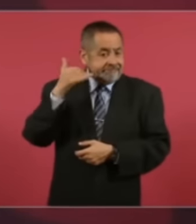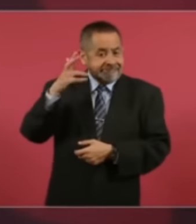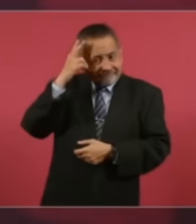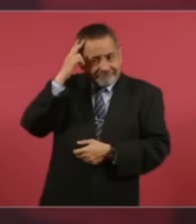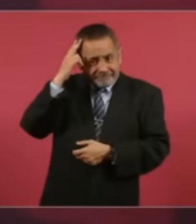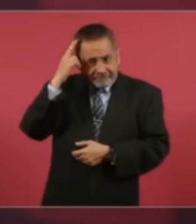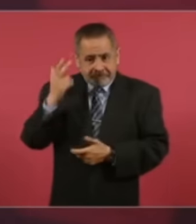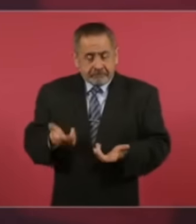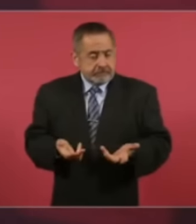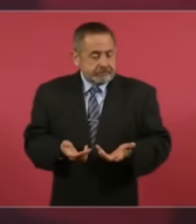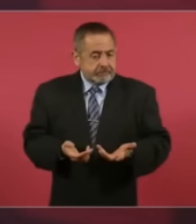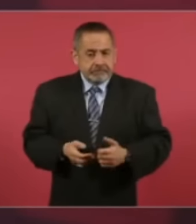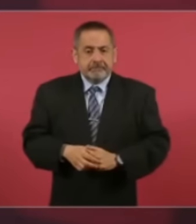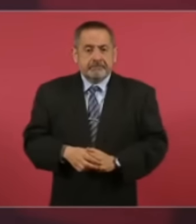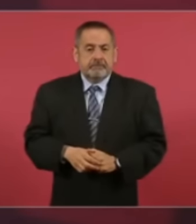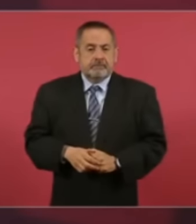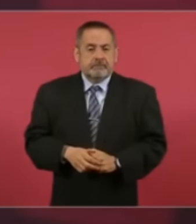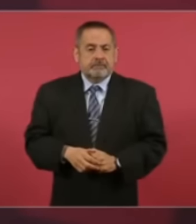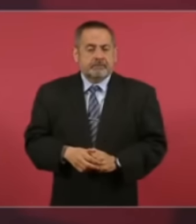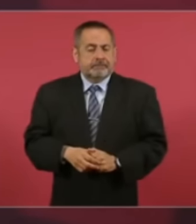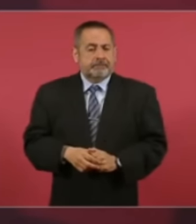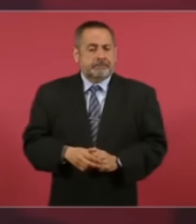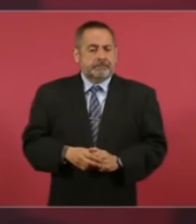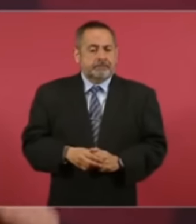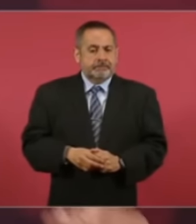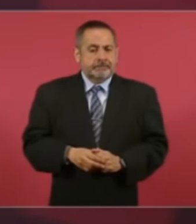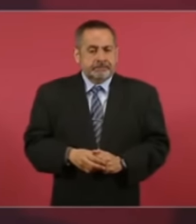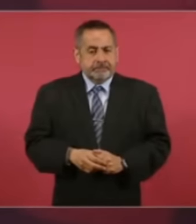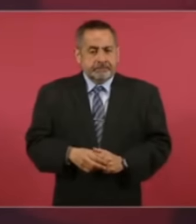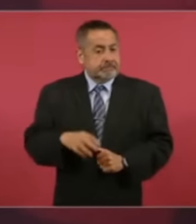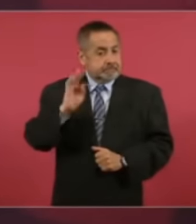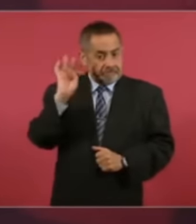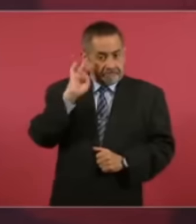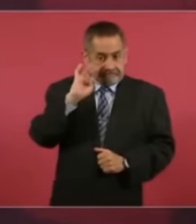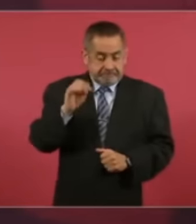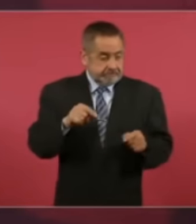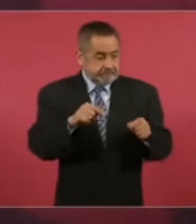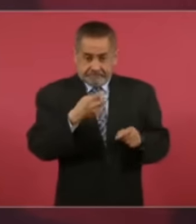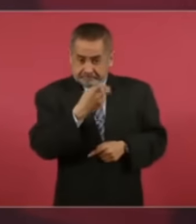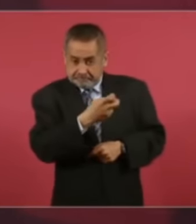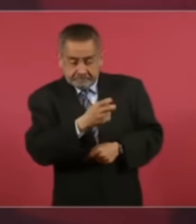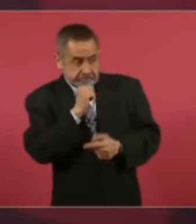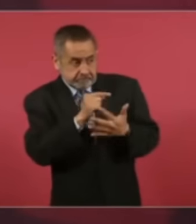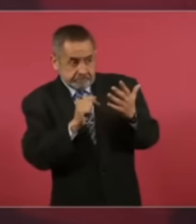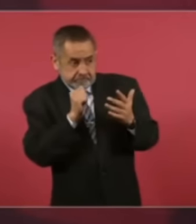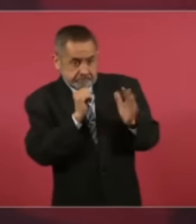Si no hubiese no se hubiese aplicado esa política, no hubiese habido revolución.